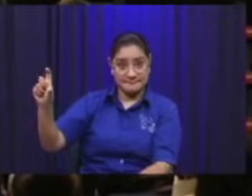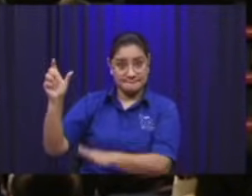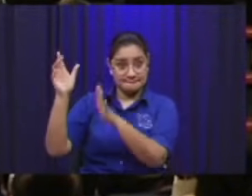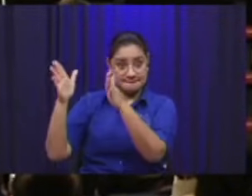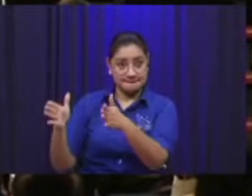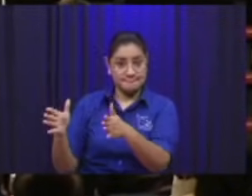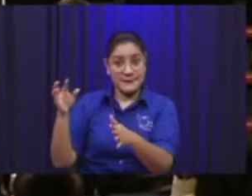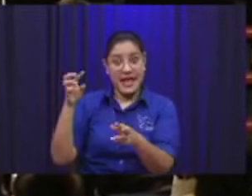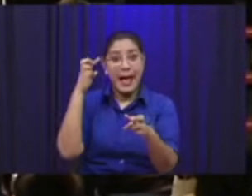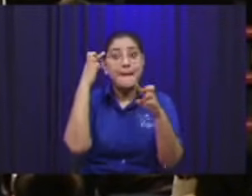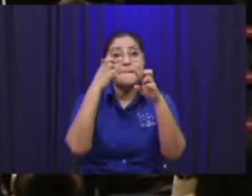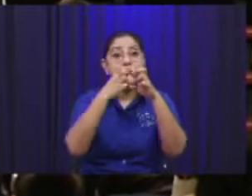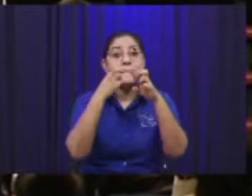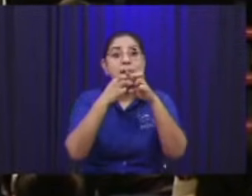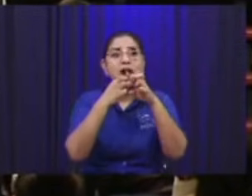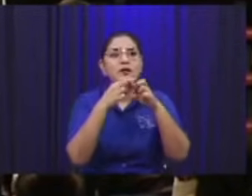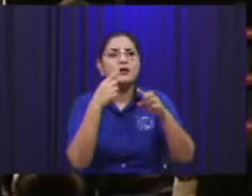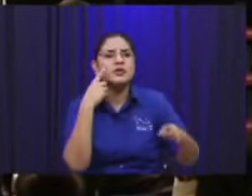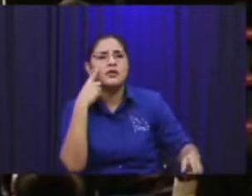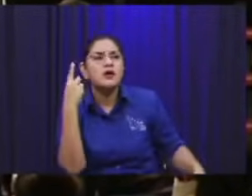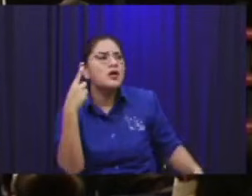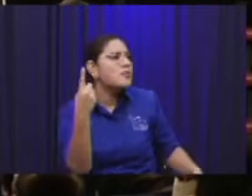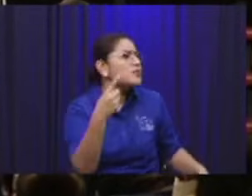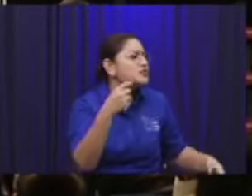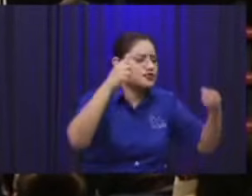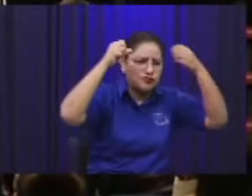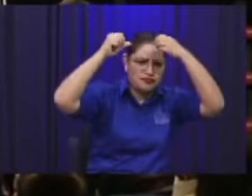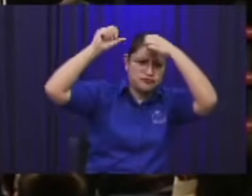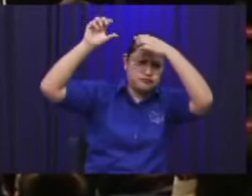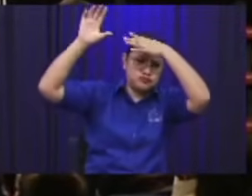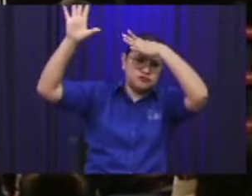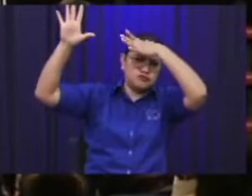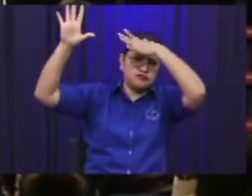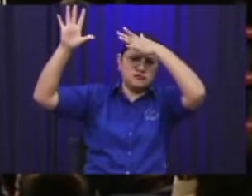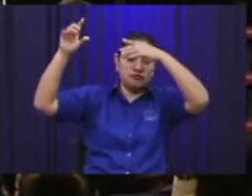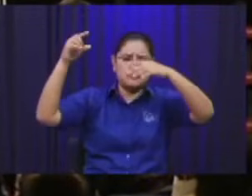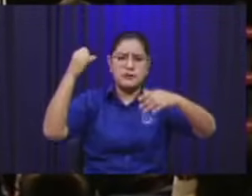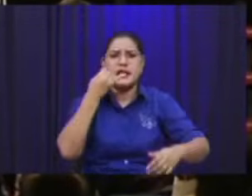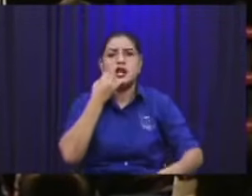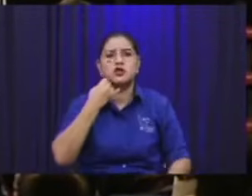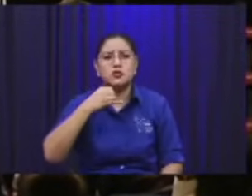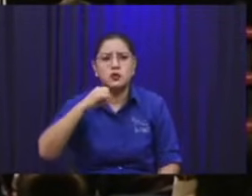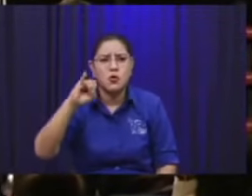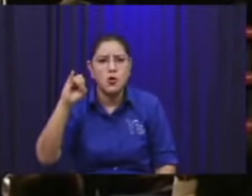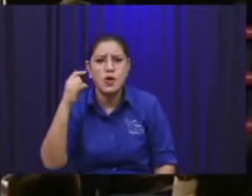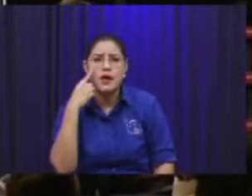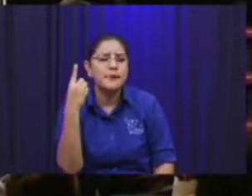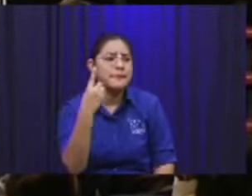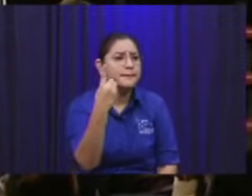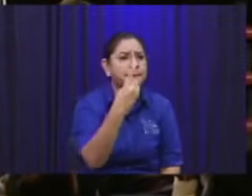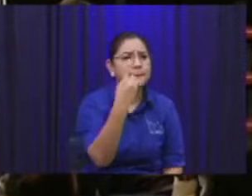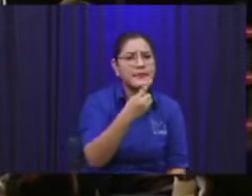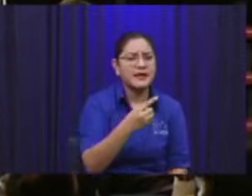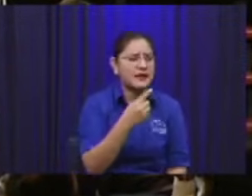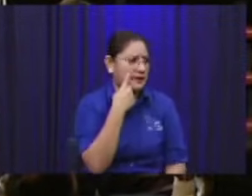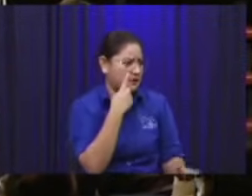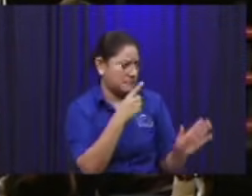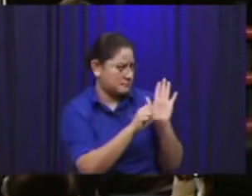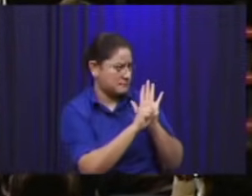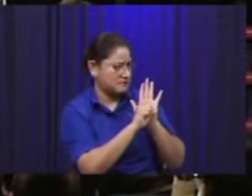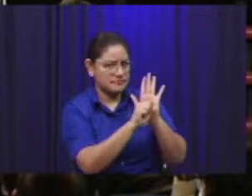pablo dijo que los griegos buscan sabiduría y los judíos buscan señales